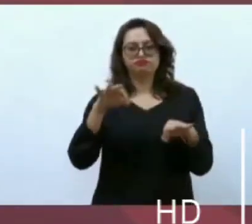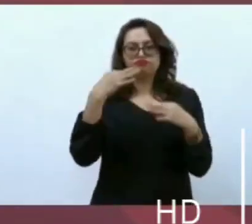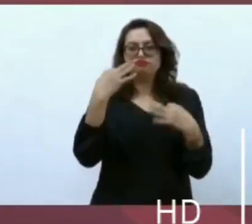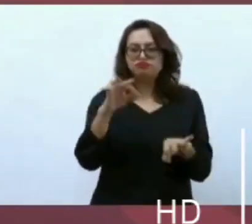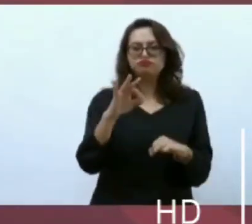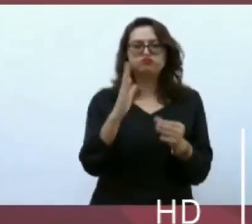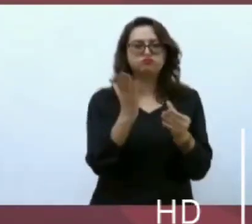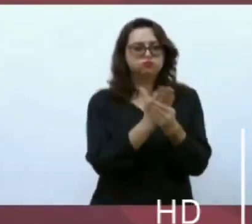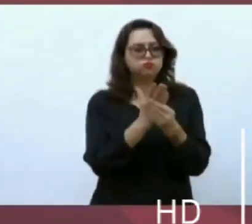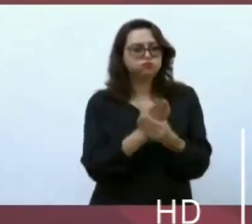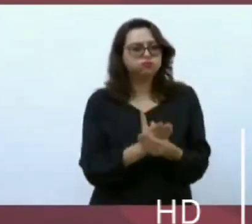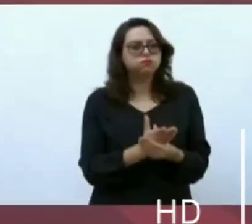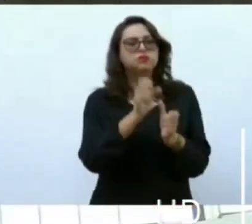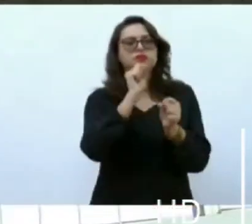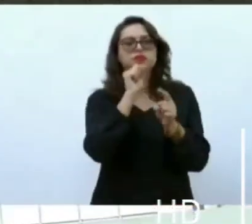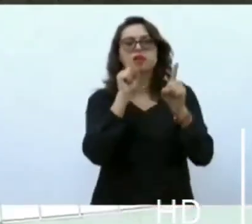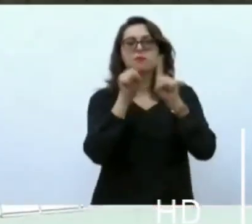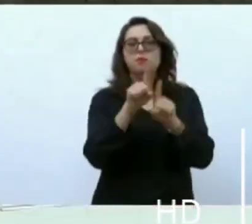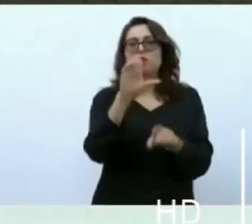fotografías,